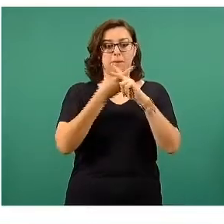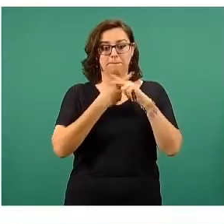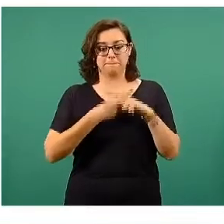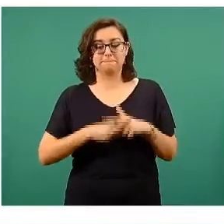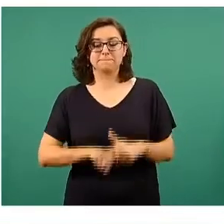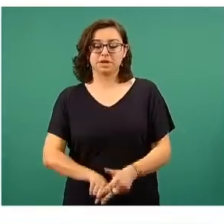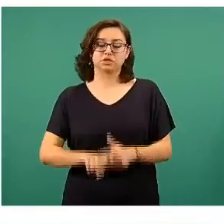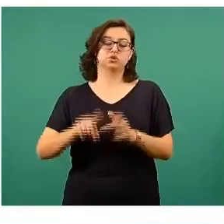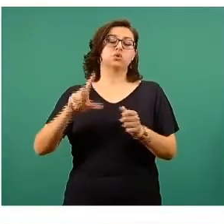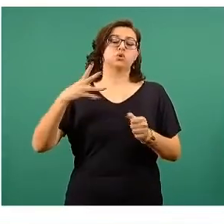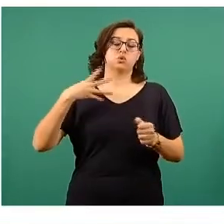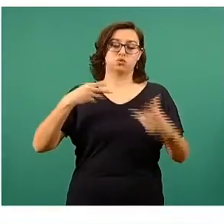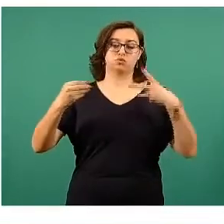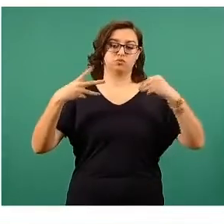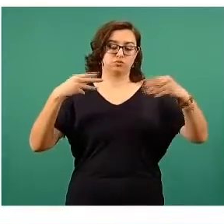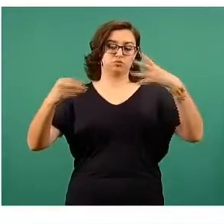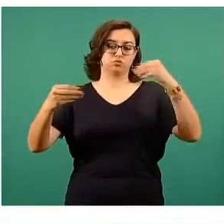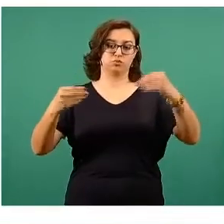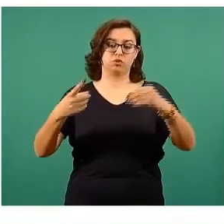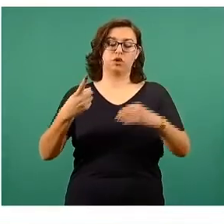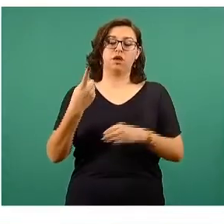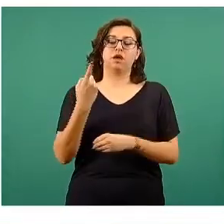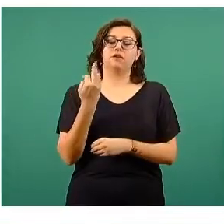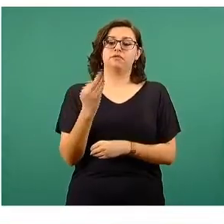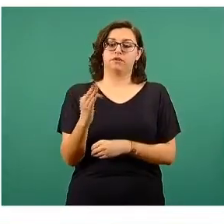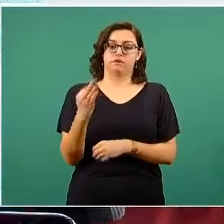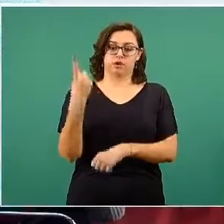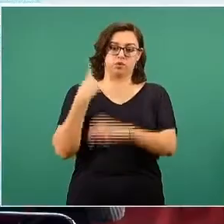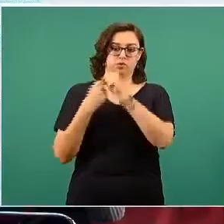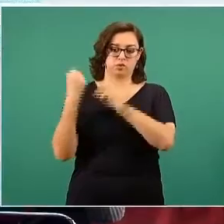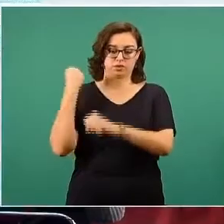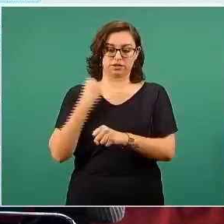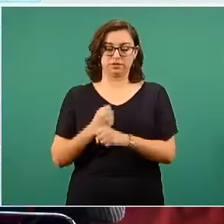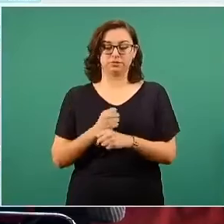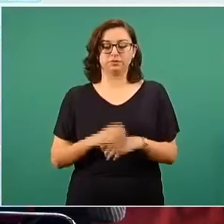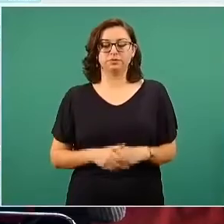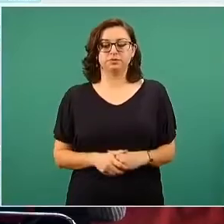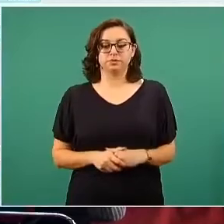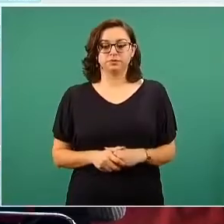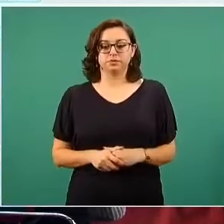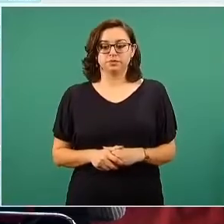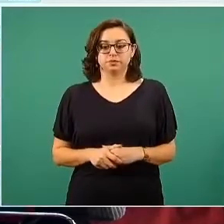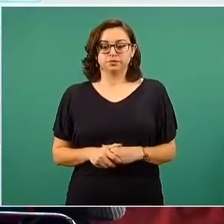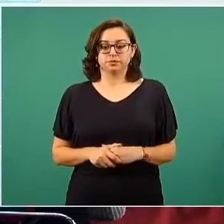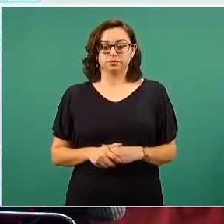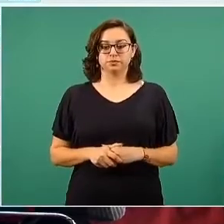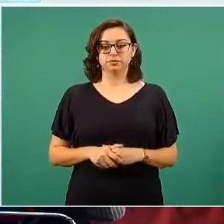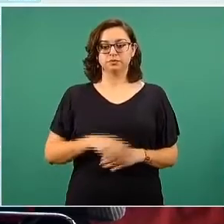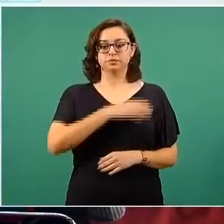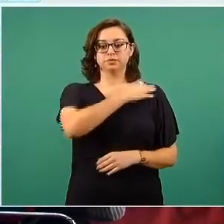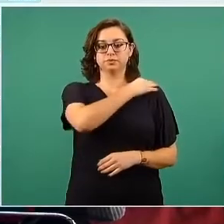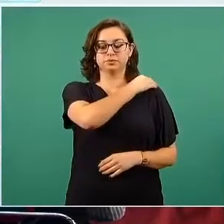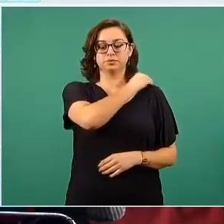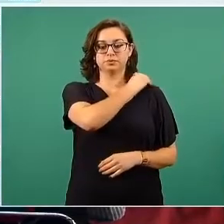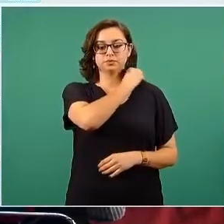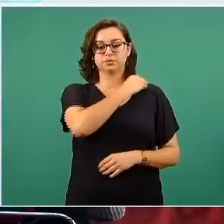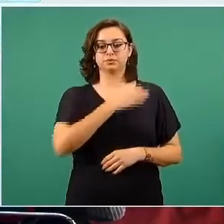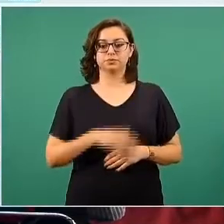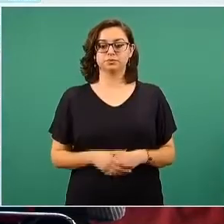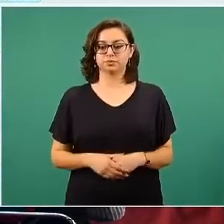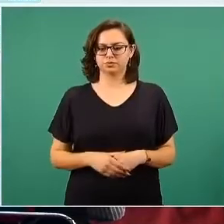con los primeros casos confirmados a fines de febrero. Como hemos estado actualizando y notando durante